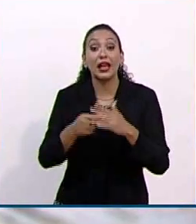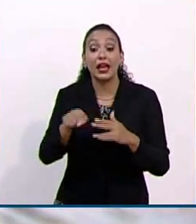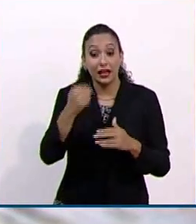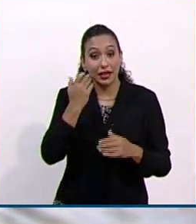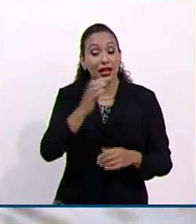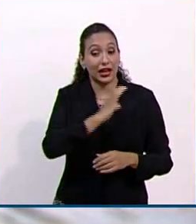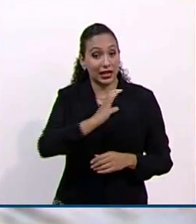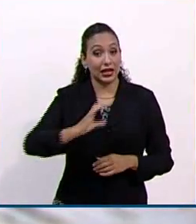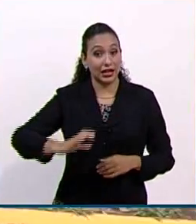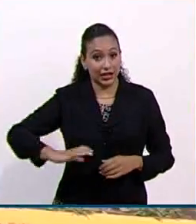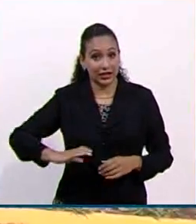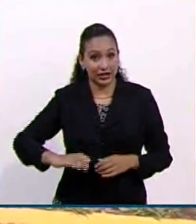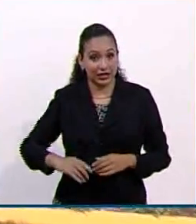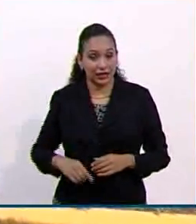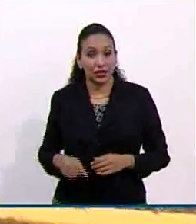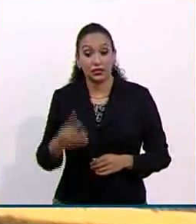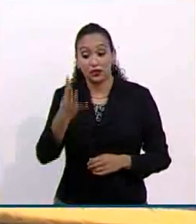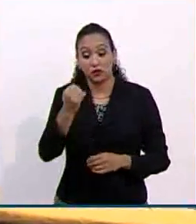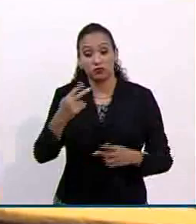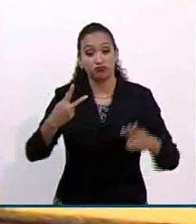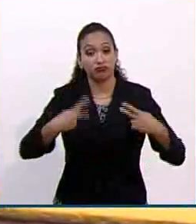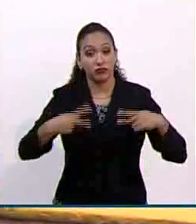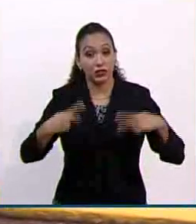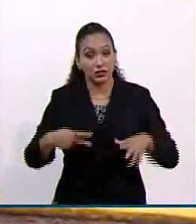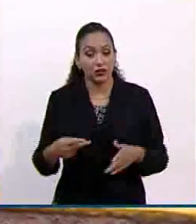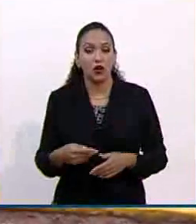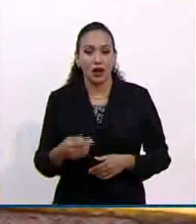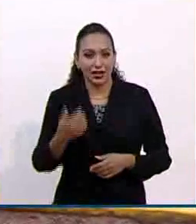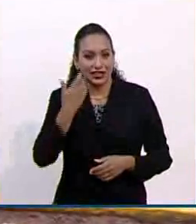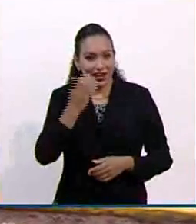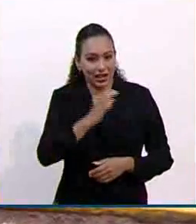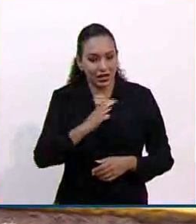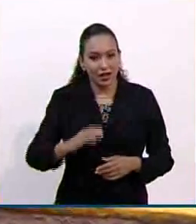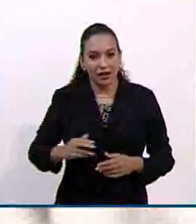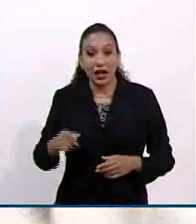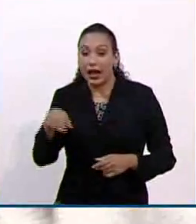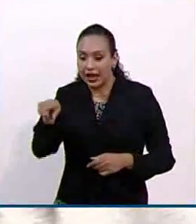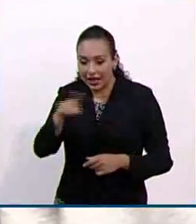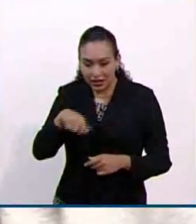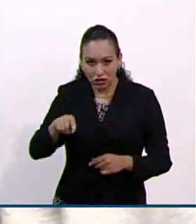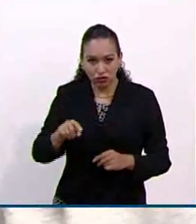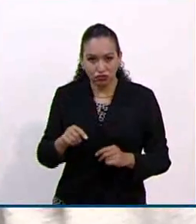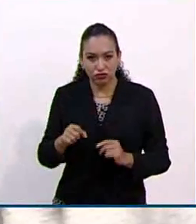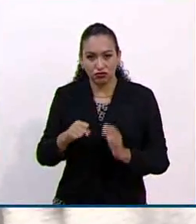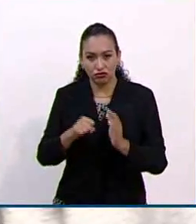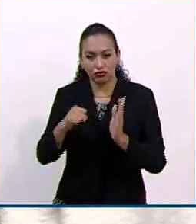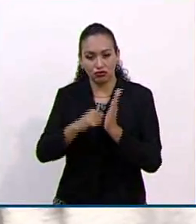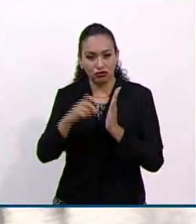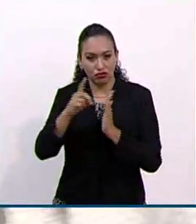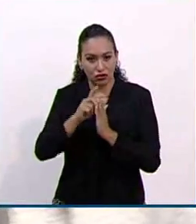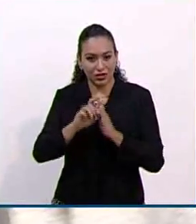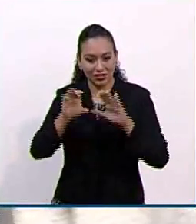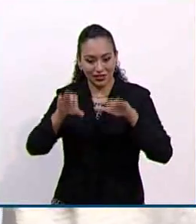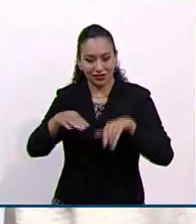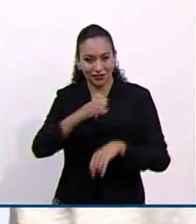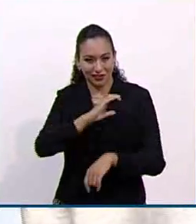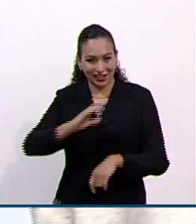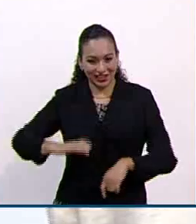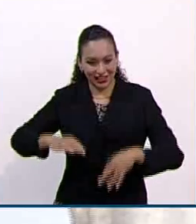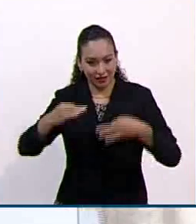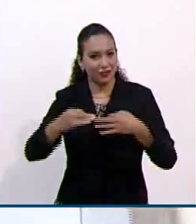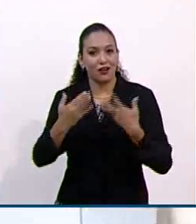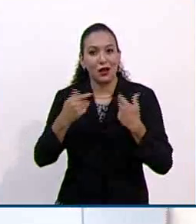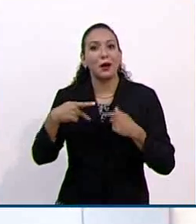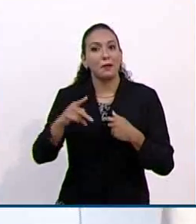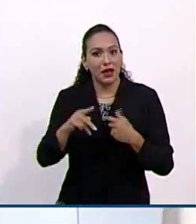o candidatas y 9 personas aspirantes, es decir, que no contaban con registro de candidatura oficial, así